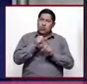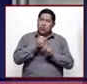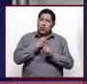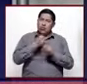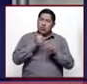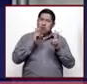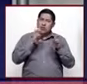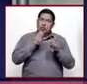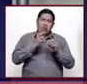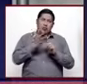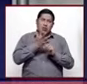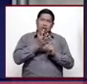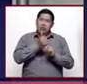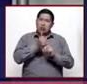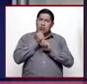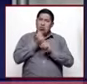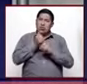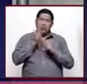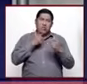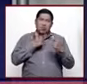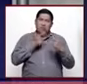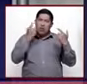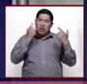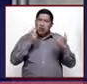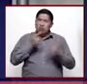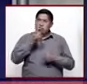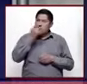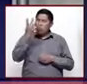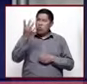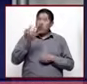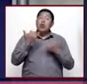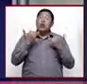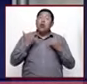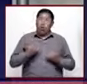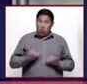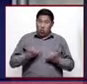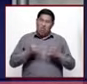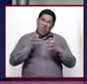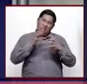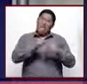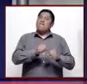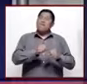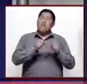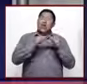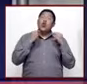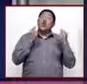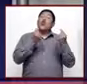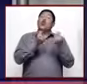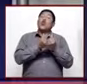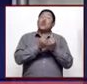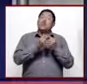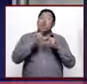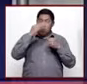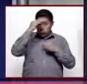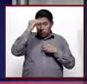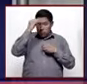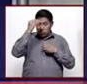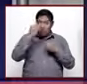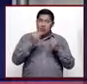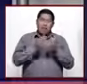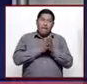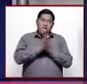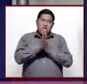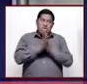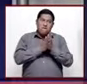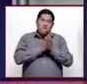el narcotráfico, hoy la policía ha logrado desarticular a una banda de criminales que se dedicaban a secuestrar